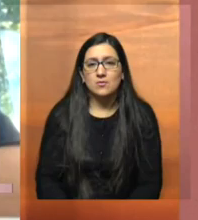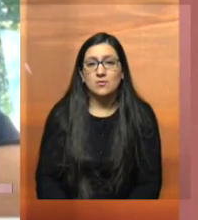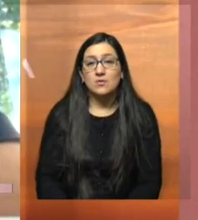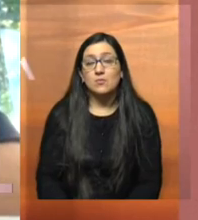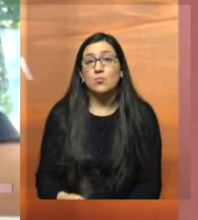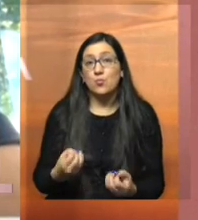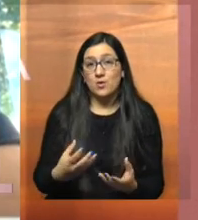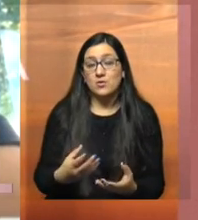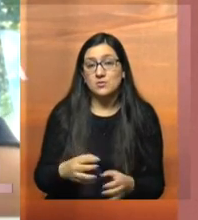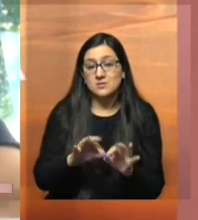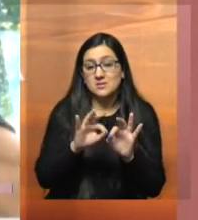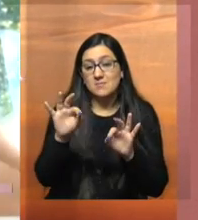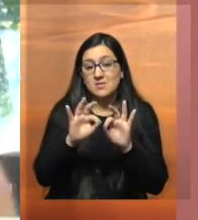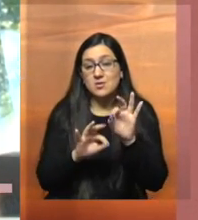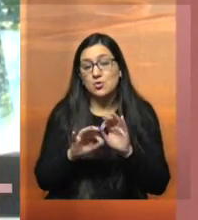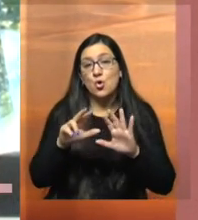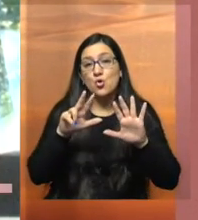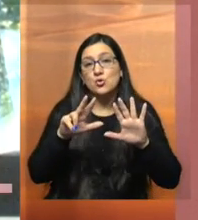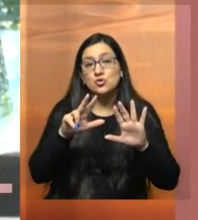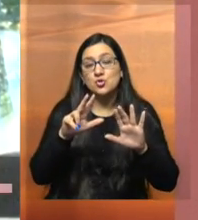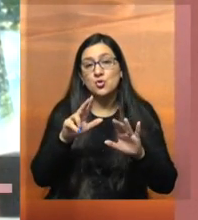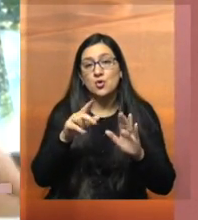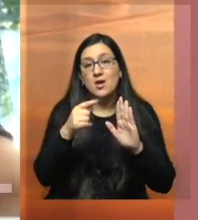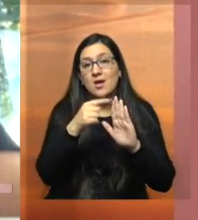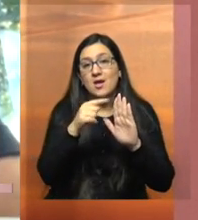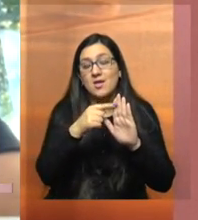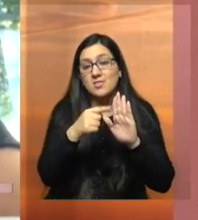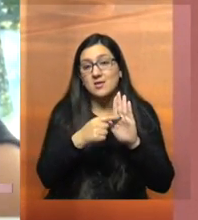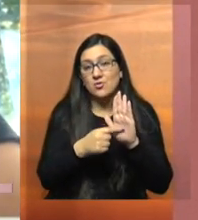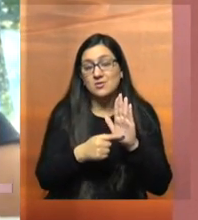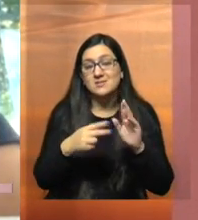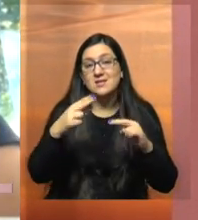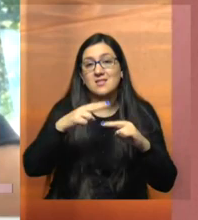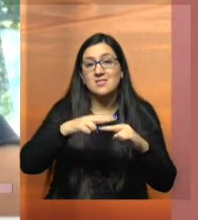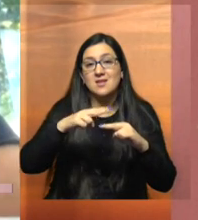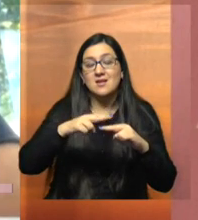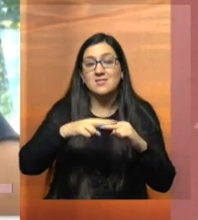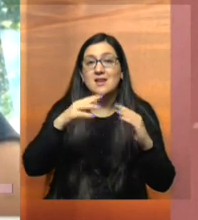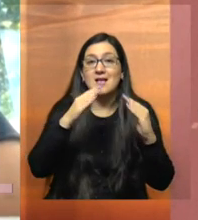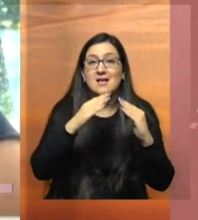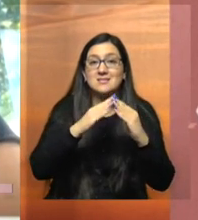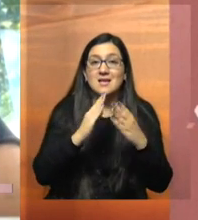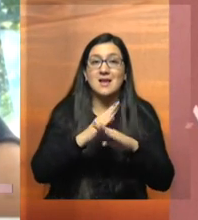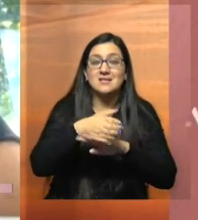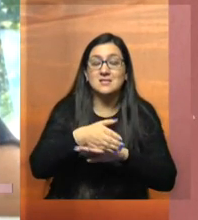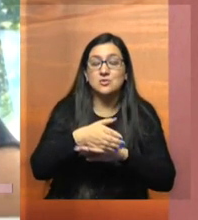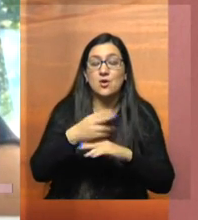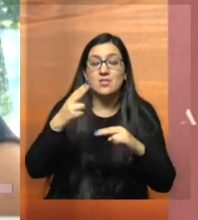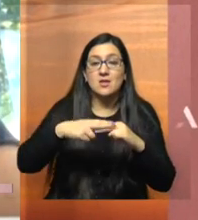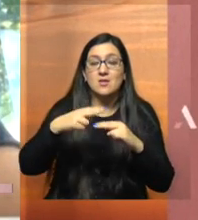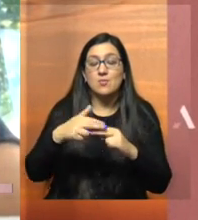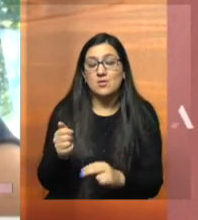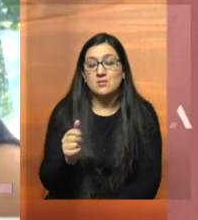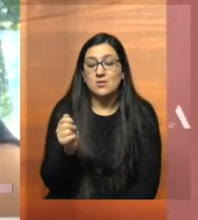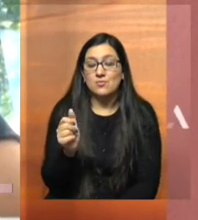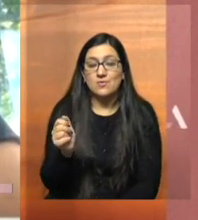entonces se midieron 8 indicadores: el de acceso a Internet fija, que es el Internet del hogar, el acceso a Internet móvil, que es el que hacemos a